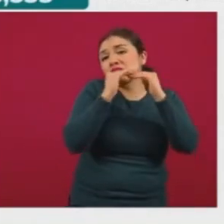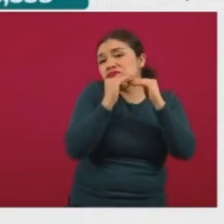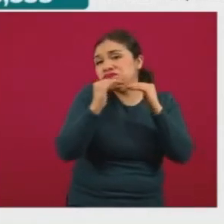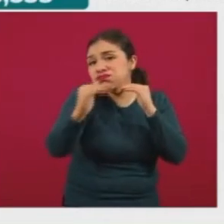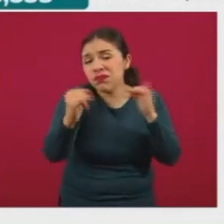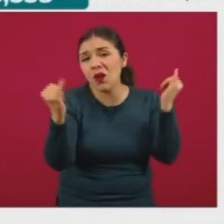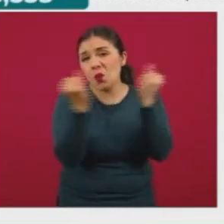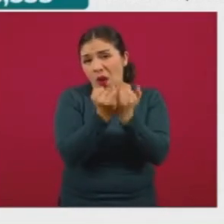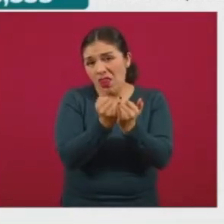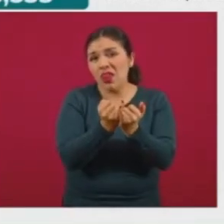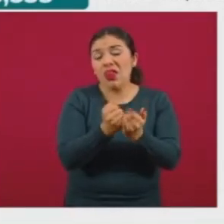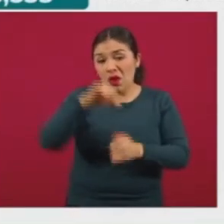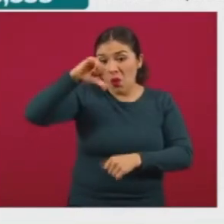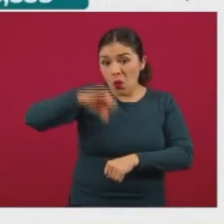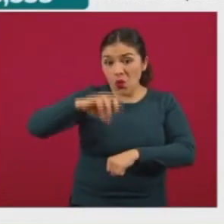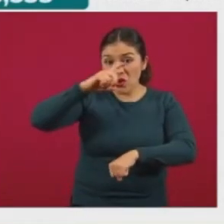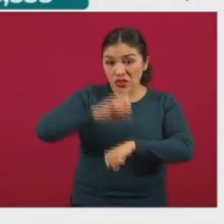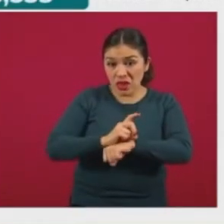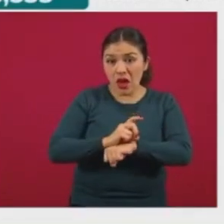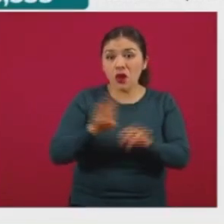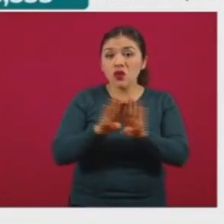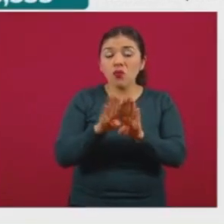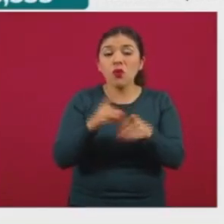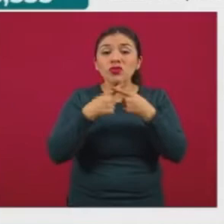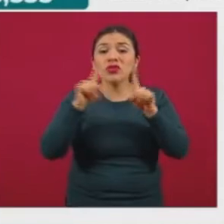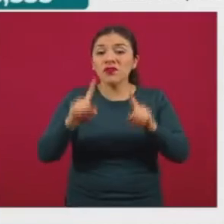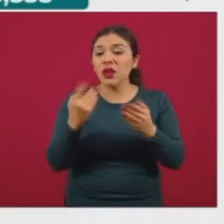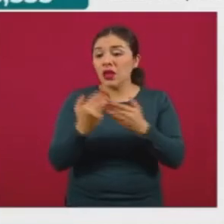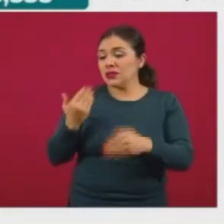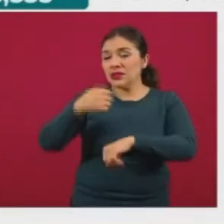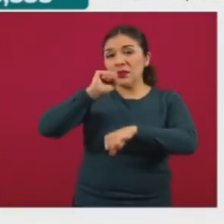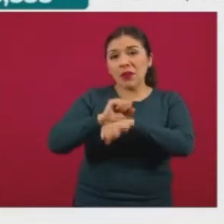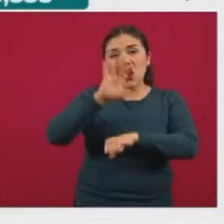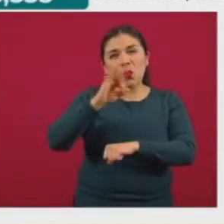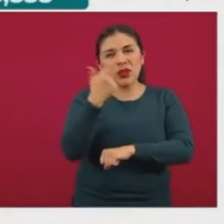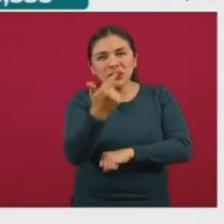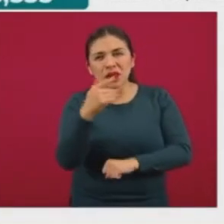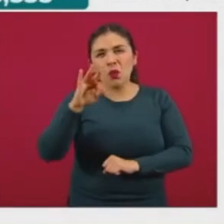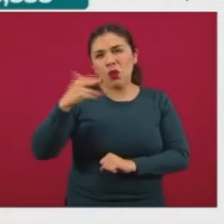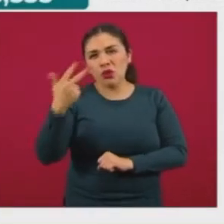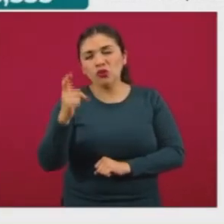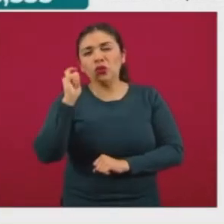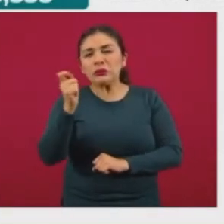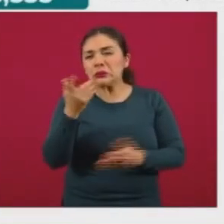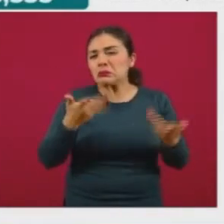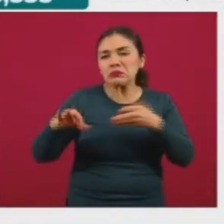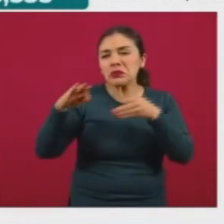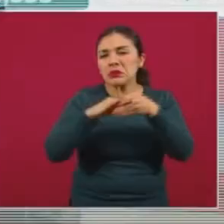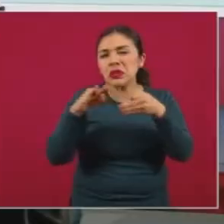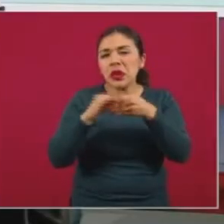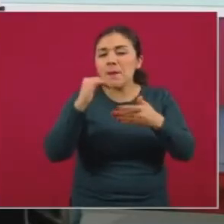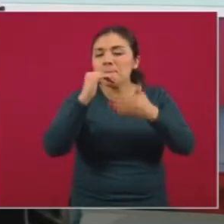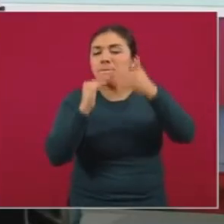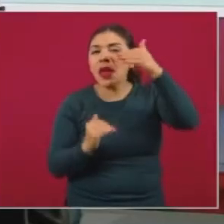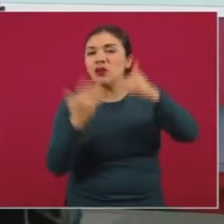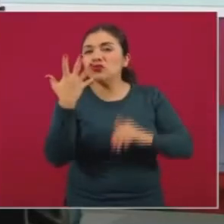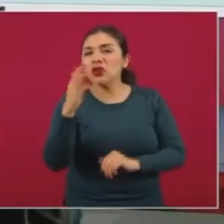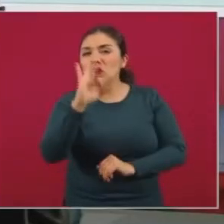meseta. Para el día de hoy, y la diferencia entre la semana 47 y 48 es de al menos un menos 5%.